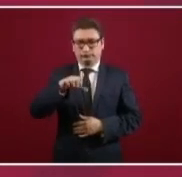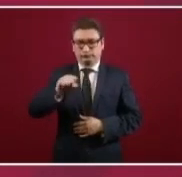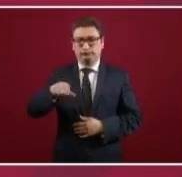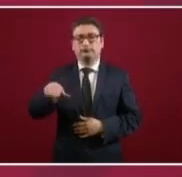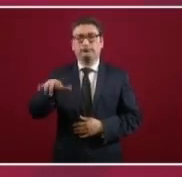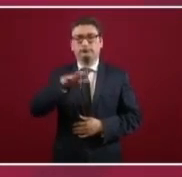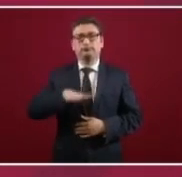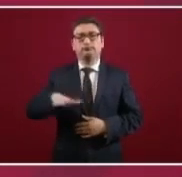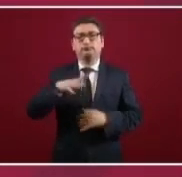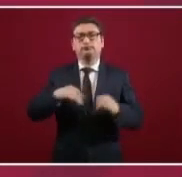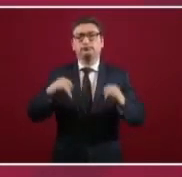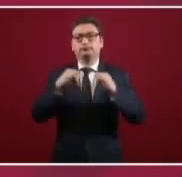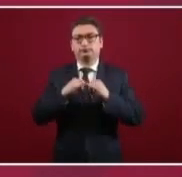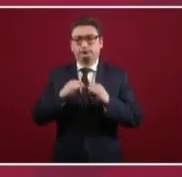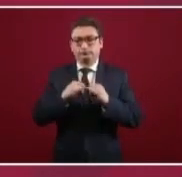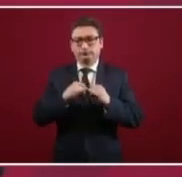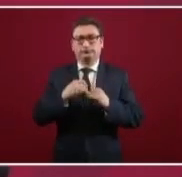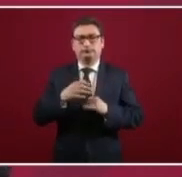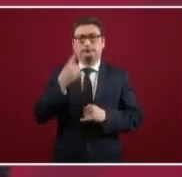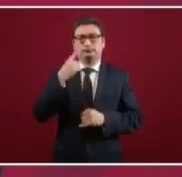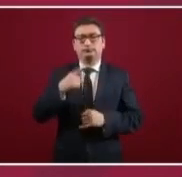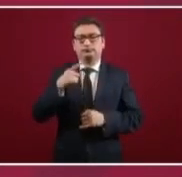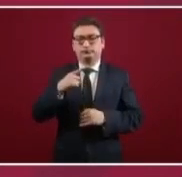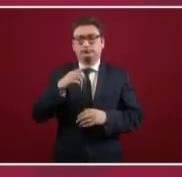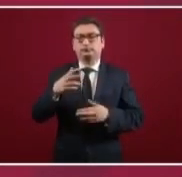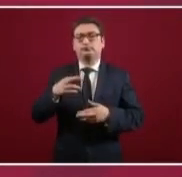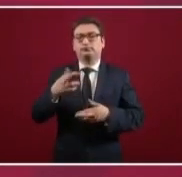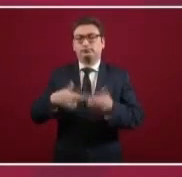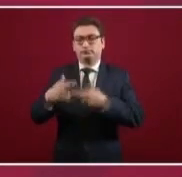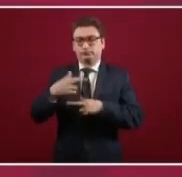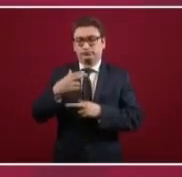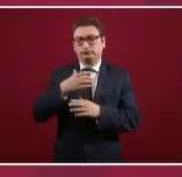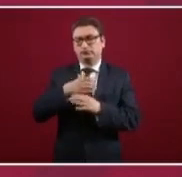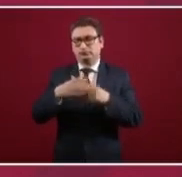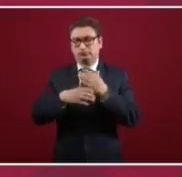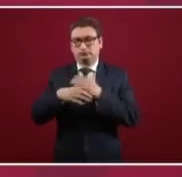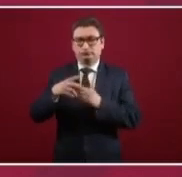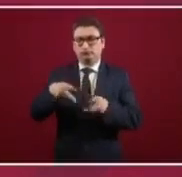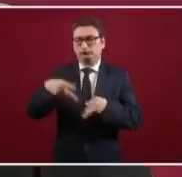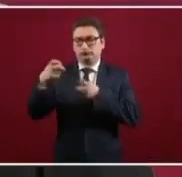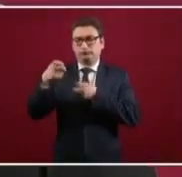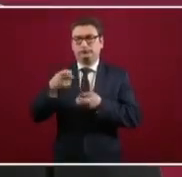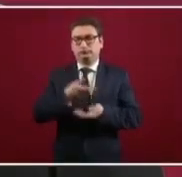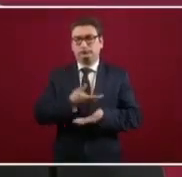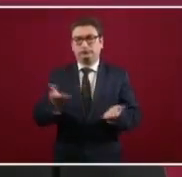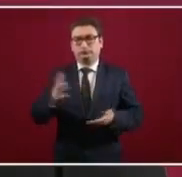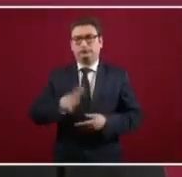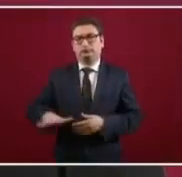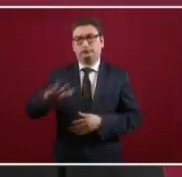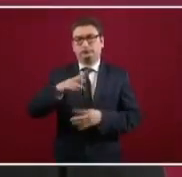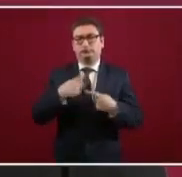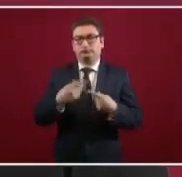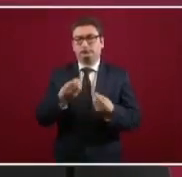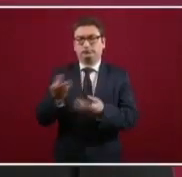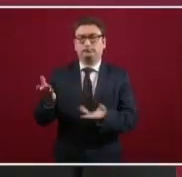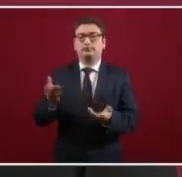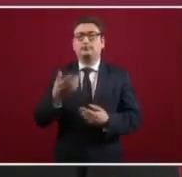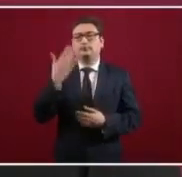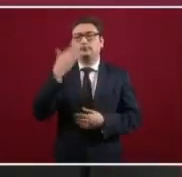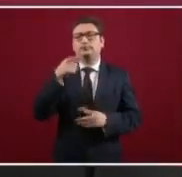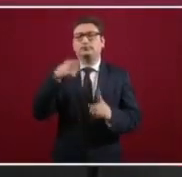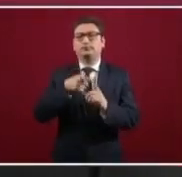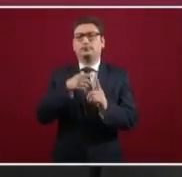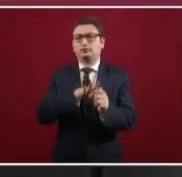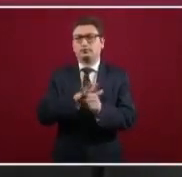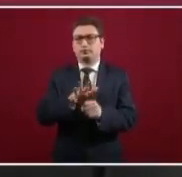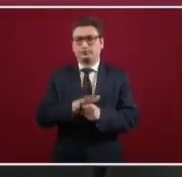del instituto para devolverle al pueblo lo robado con el propósito de que lo que se